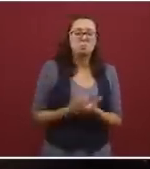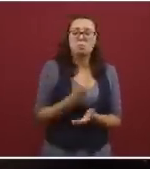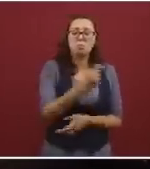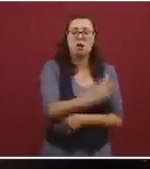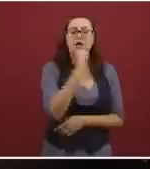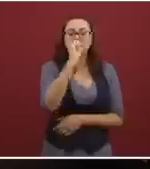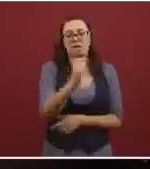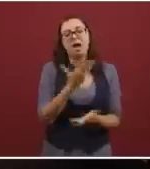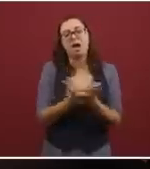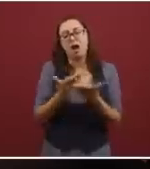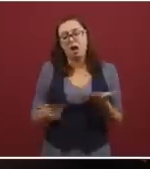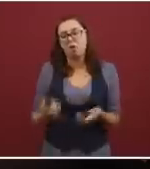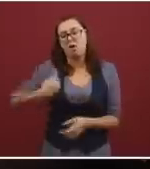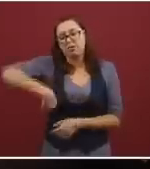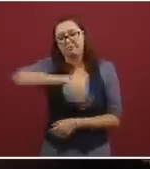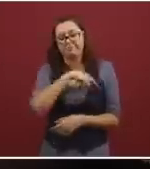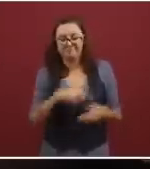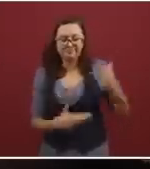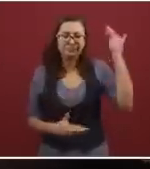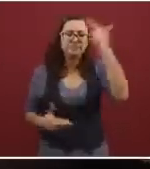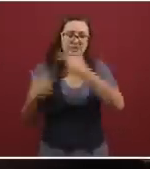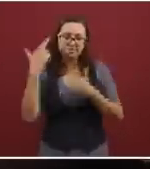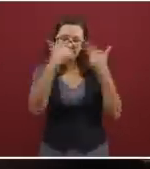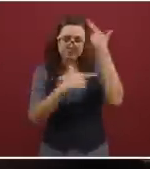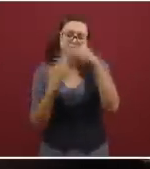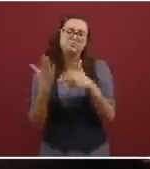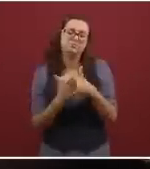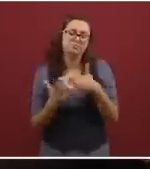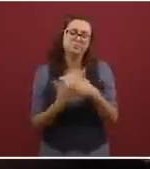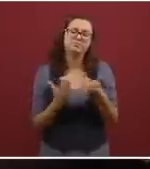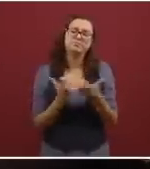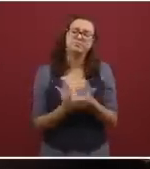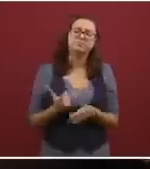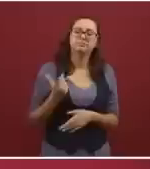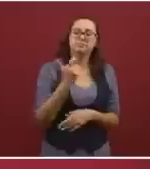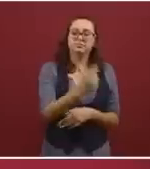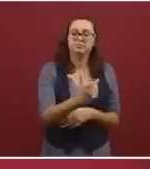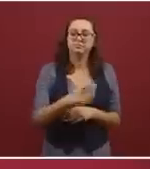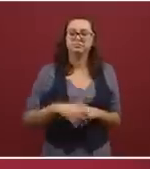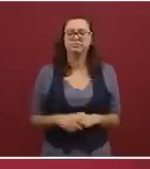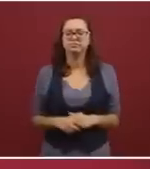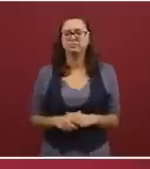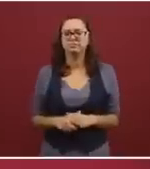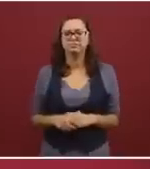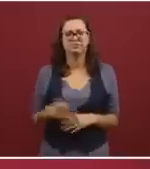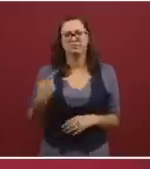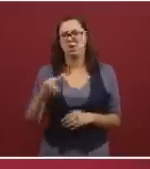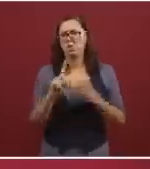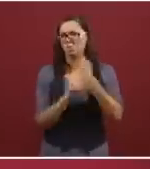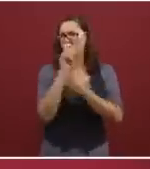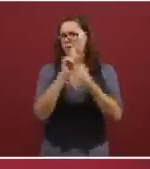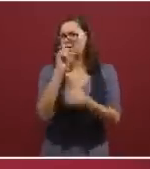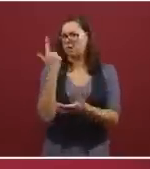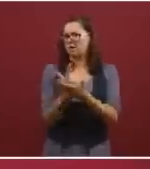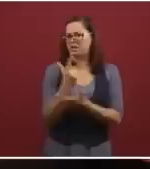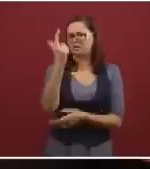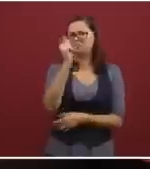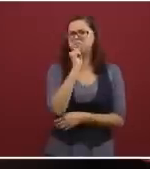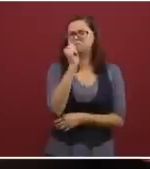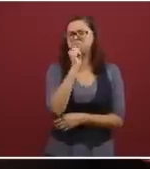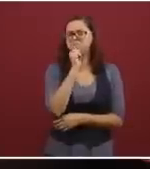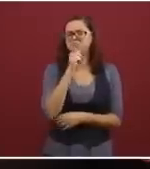de revisión. Pero bueno, les queríamos comentar, no hay tal problema de pago a proveedores, ¿no?